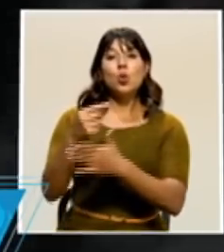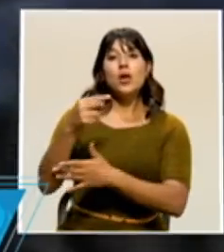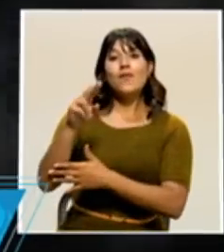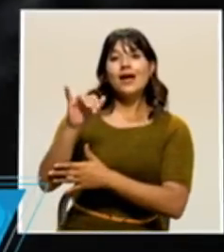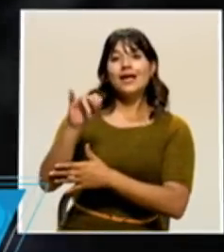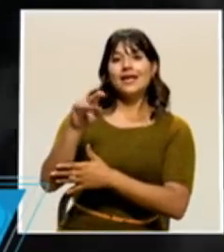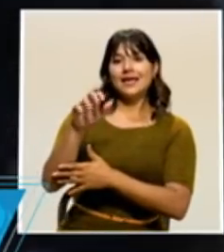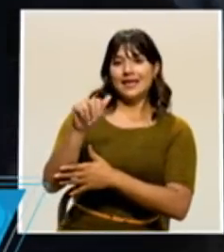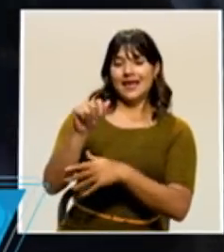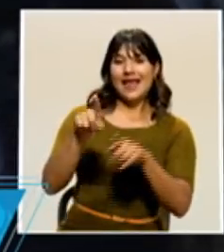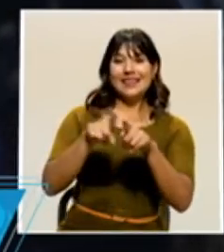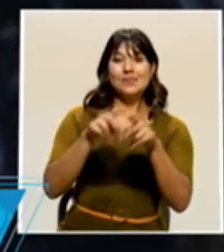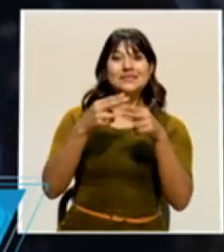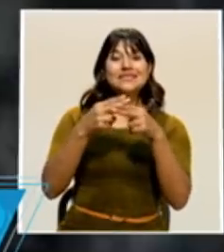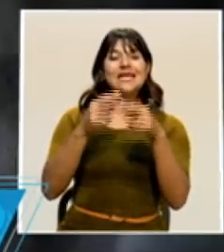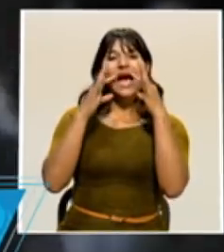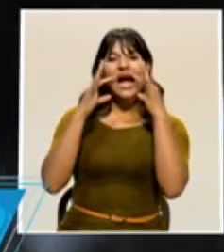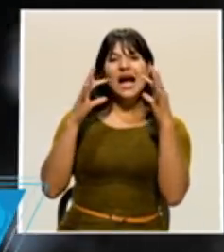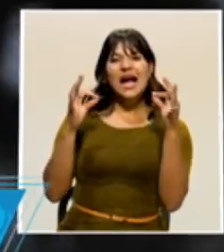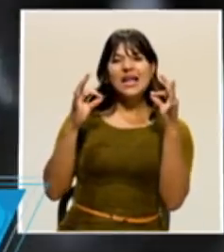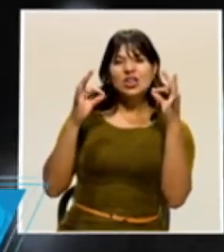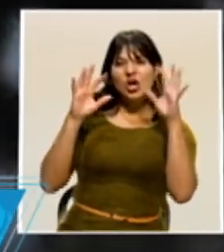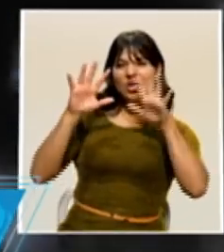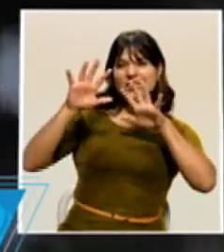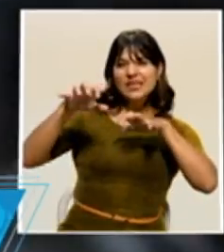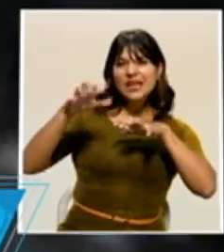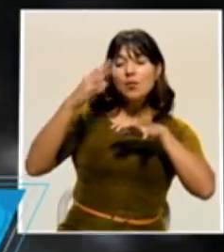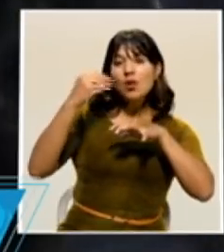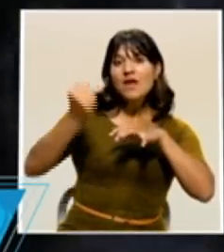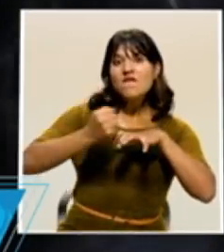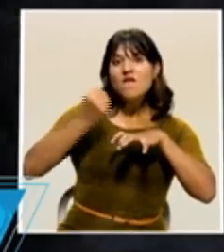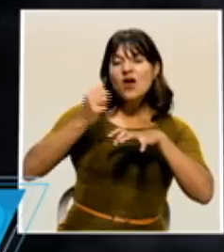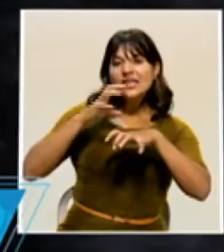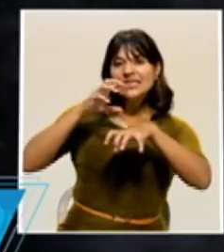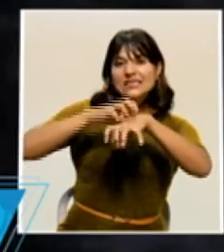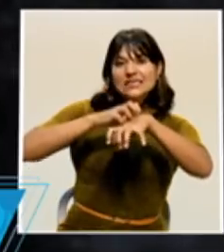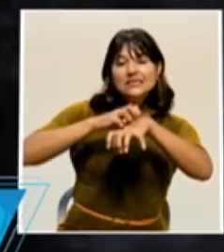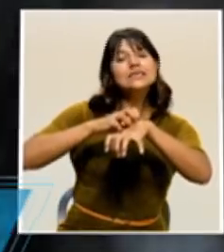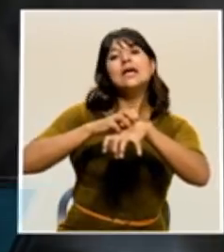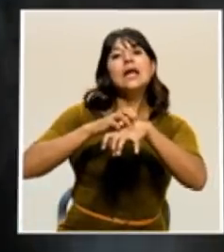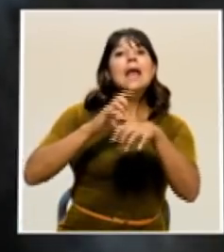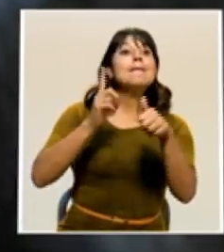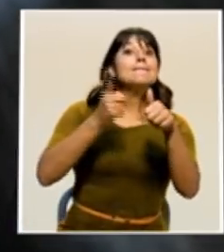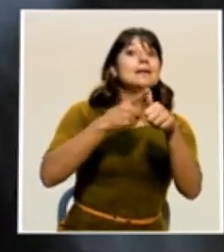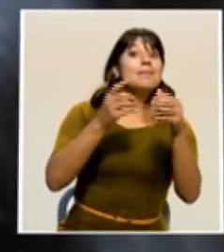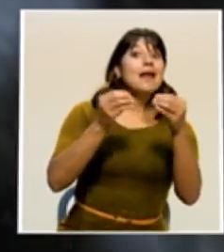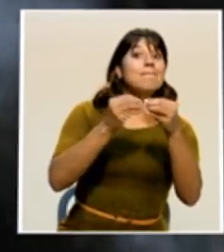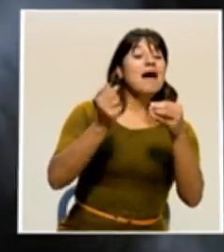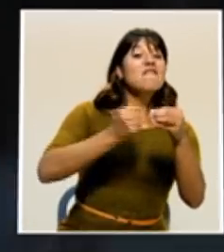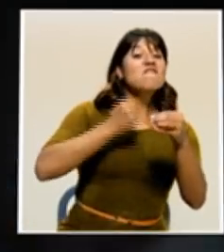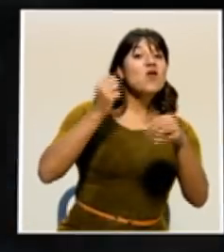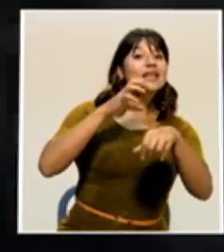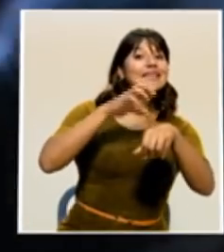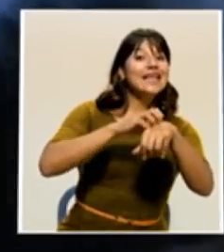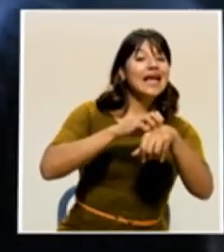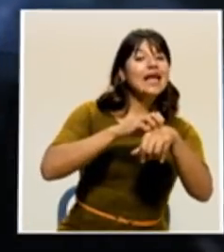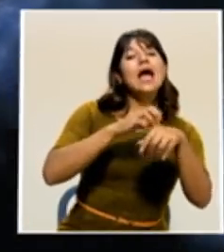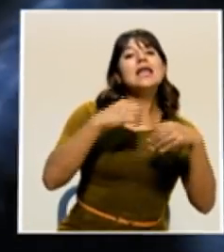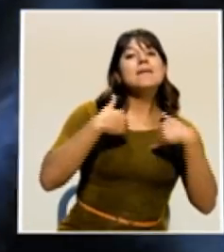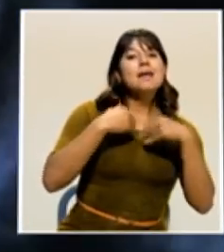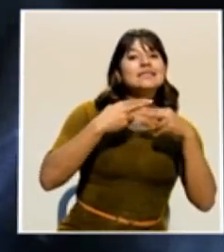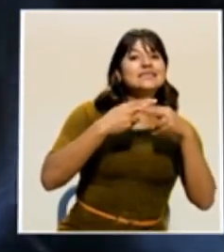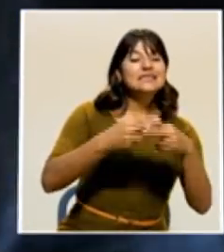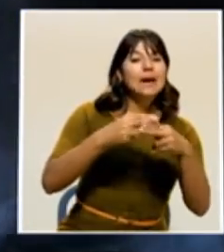tigre por la fuerza de su mordida. Es la más fuerte en el mundo después de la del demonio de Tasmania. Mide de 35